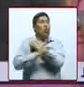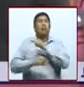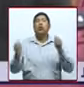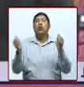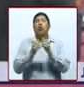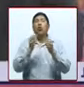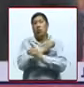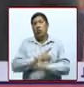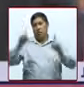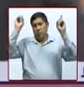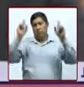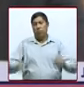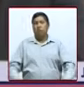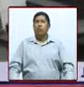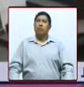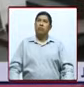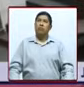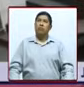democracia.